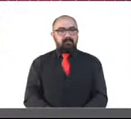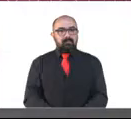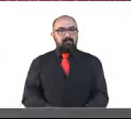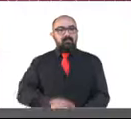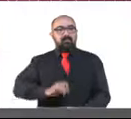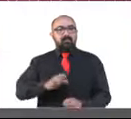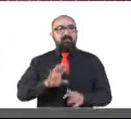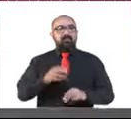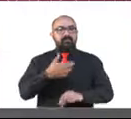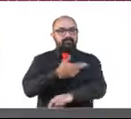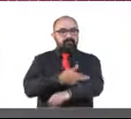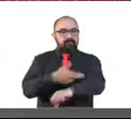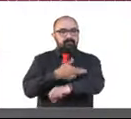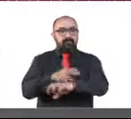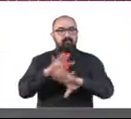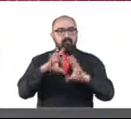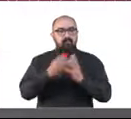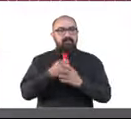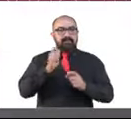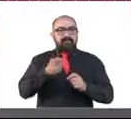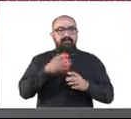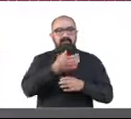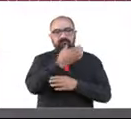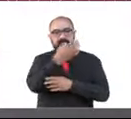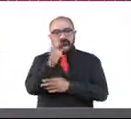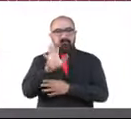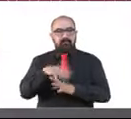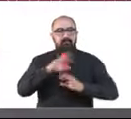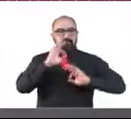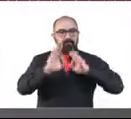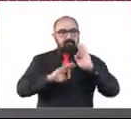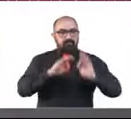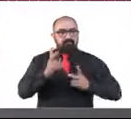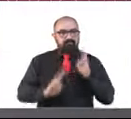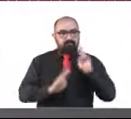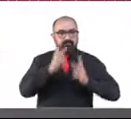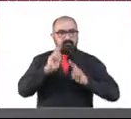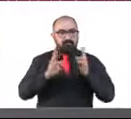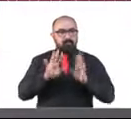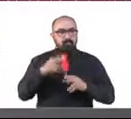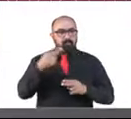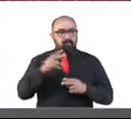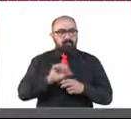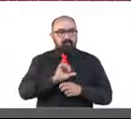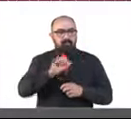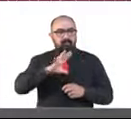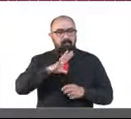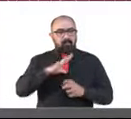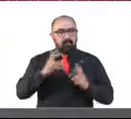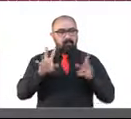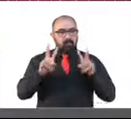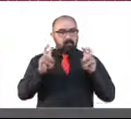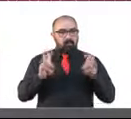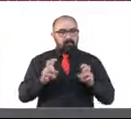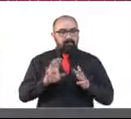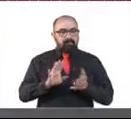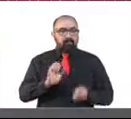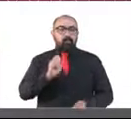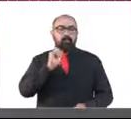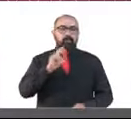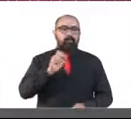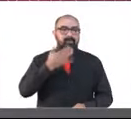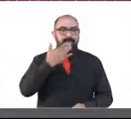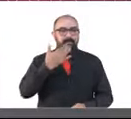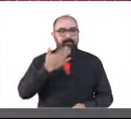Rurales. Sí, sí, agricultura, sí, pero como tienen otro nombrecito. Muy bien,